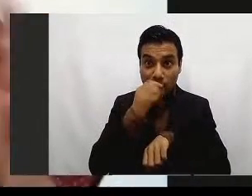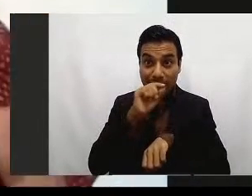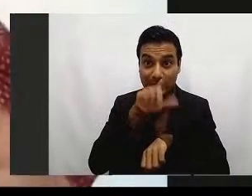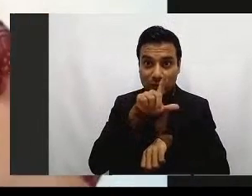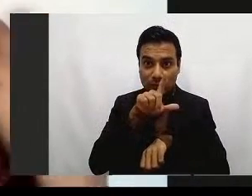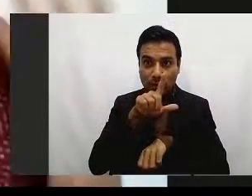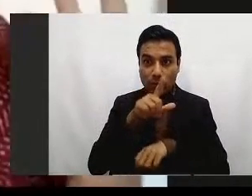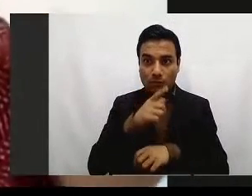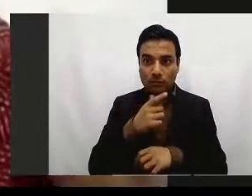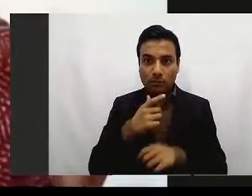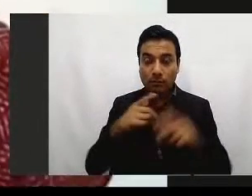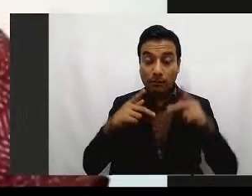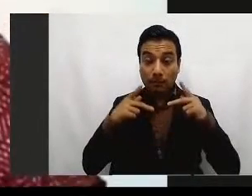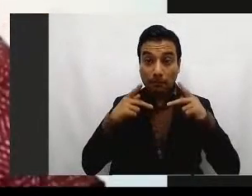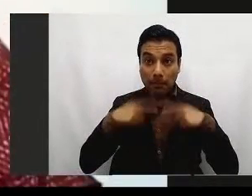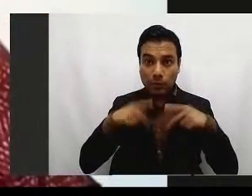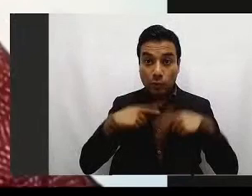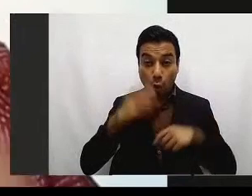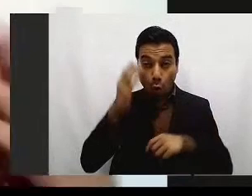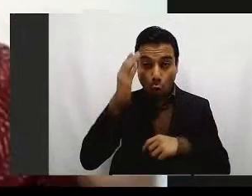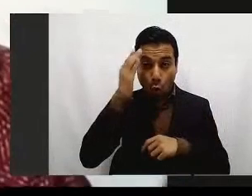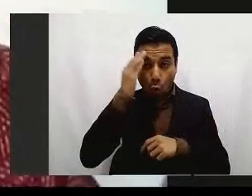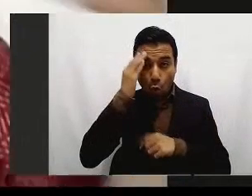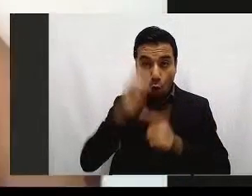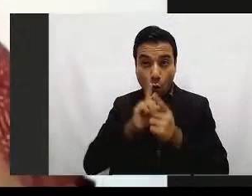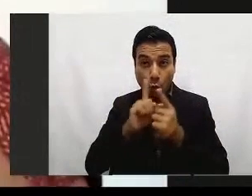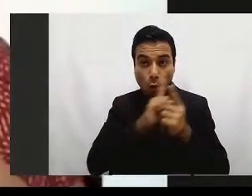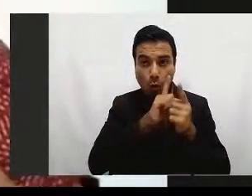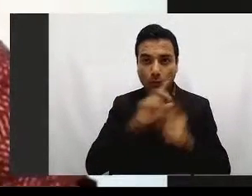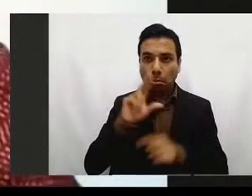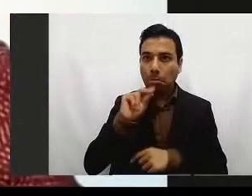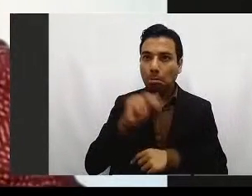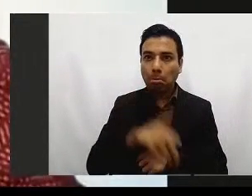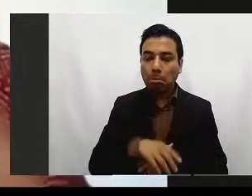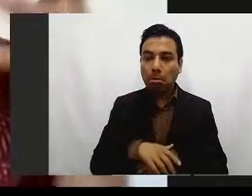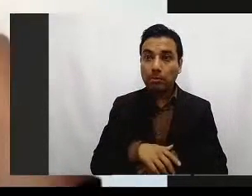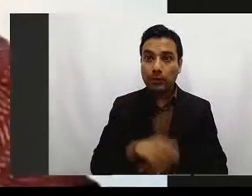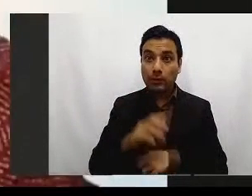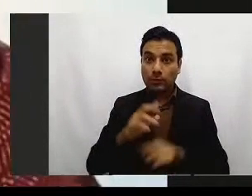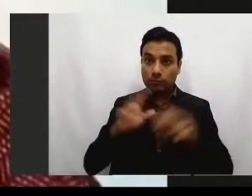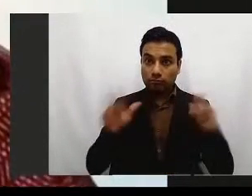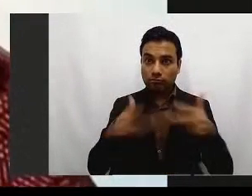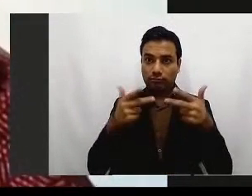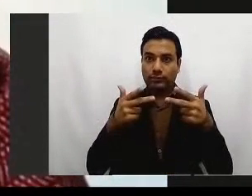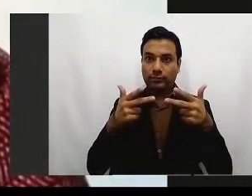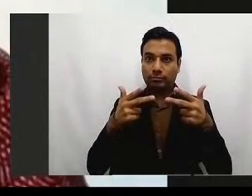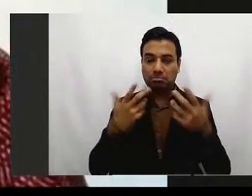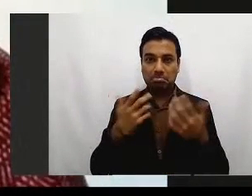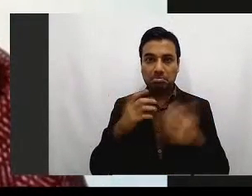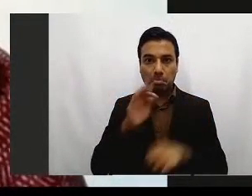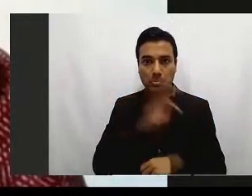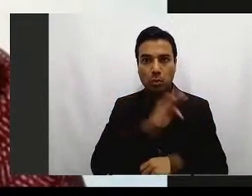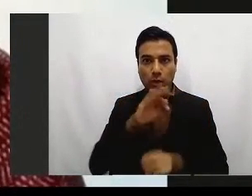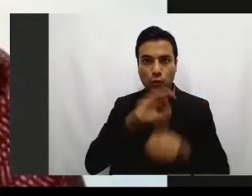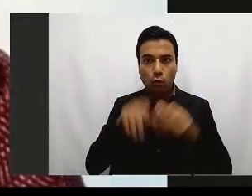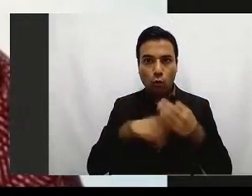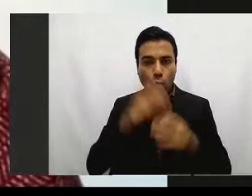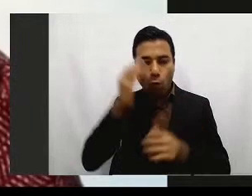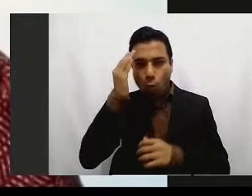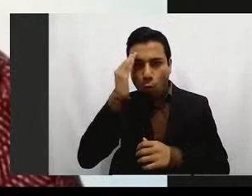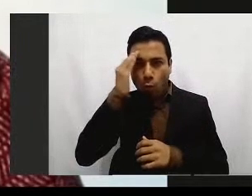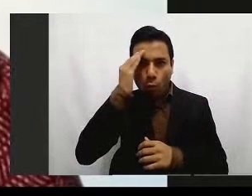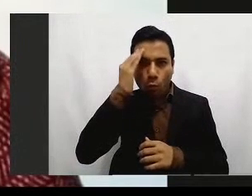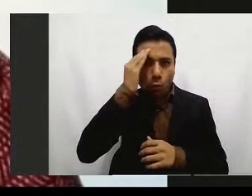maravilloso que dentro de la pandemia, pues bueno, esta virtualidad también ayudó a que todos nos pudiéramos unir desde distintos lados.